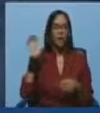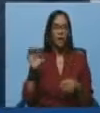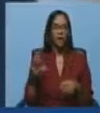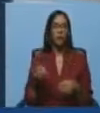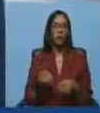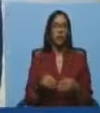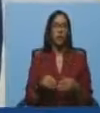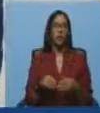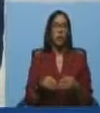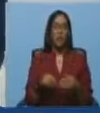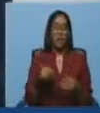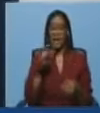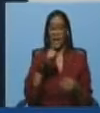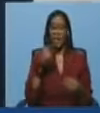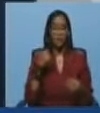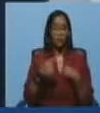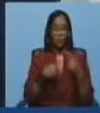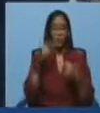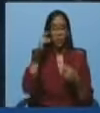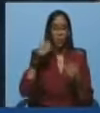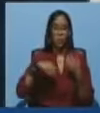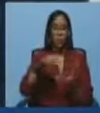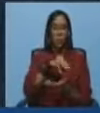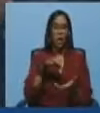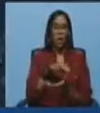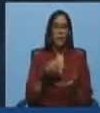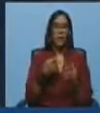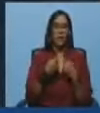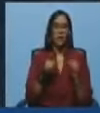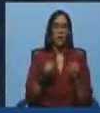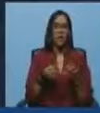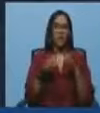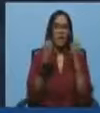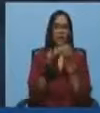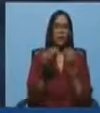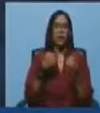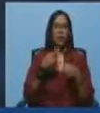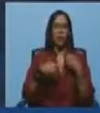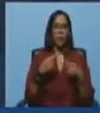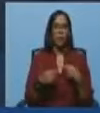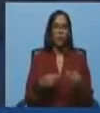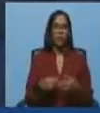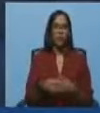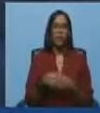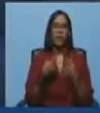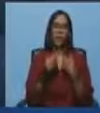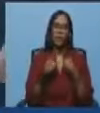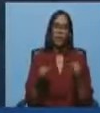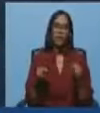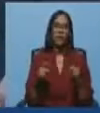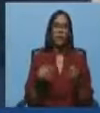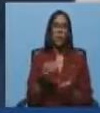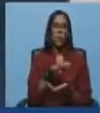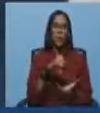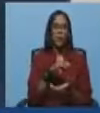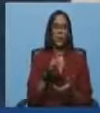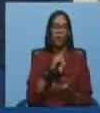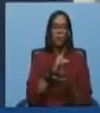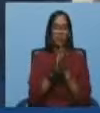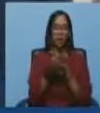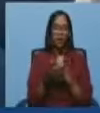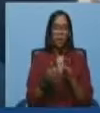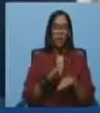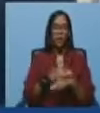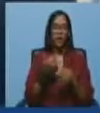sea, la gente cotidianamente tiene problemas. Las diferencias de clase no se desaparecen porque hay una revolución. Las diferencias, los problemas no se desaparecen porque